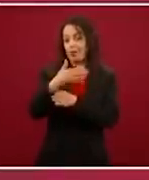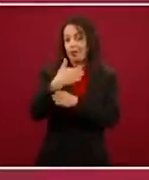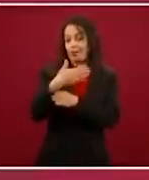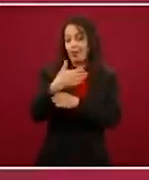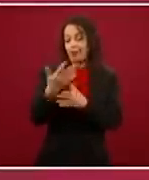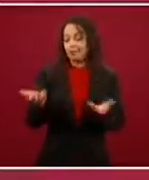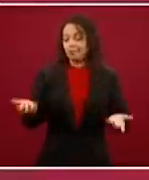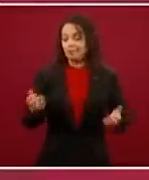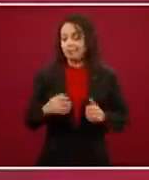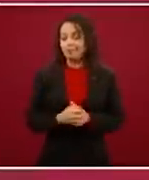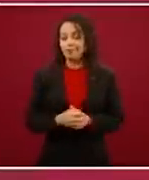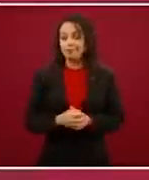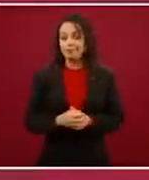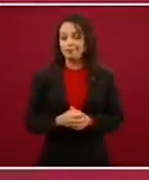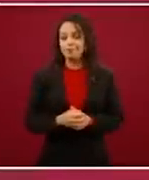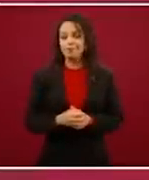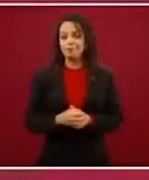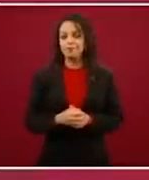De